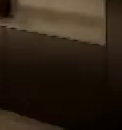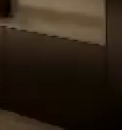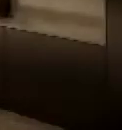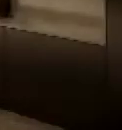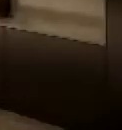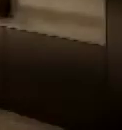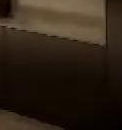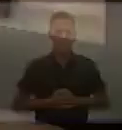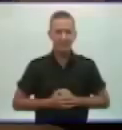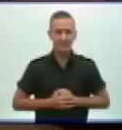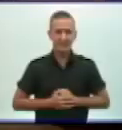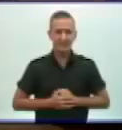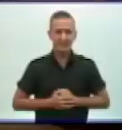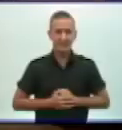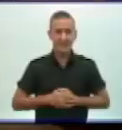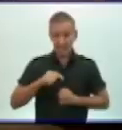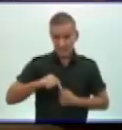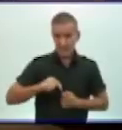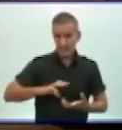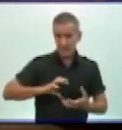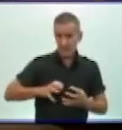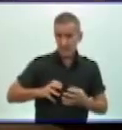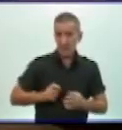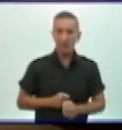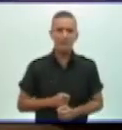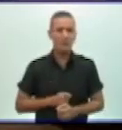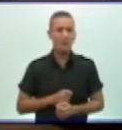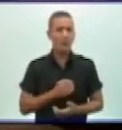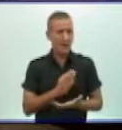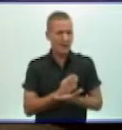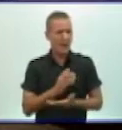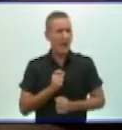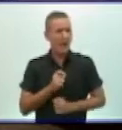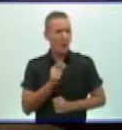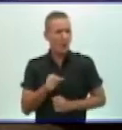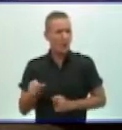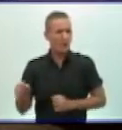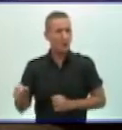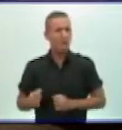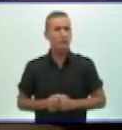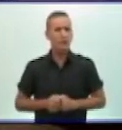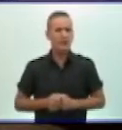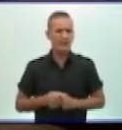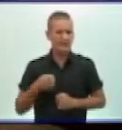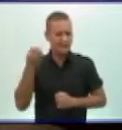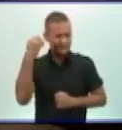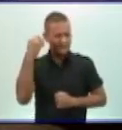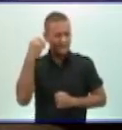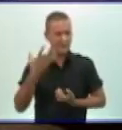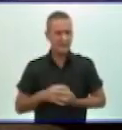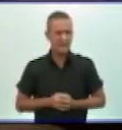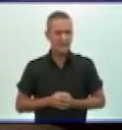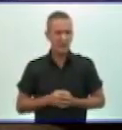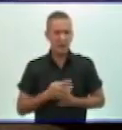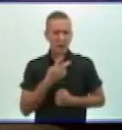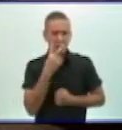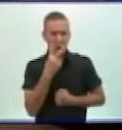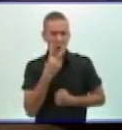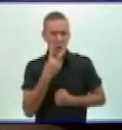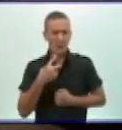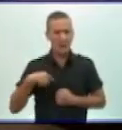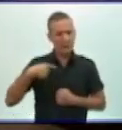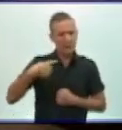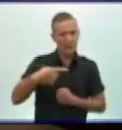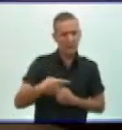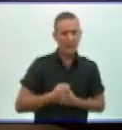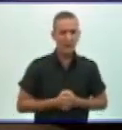Y bueno, de esta manera mis estudiantes asumieron el reto. ¿Y cómo culminó la actividad? Esto lo veremos un poquitico más adelante, porque ahora tengo el